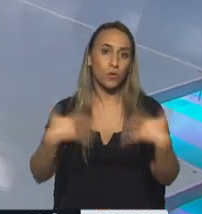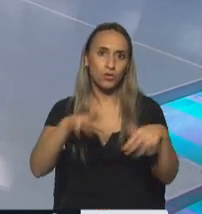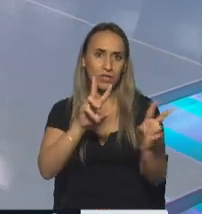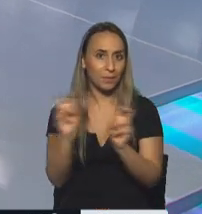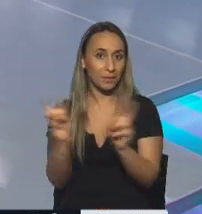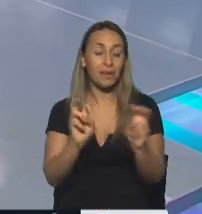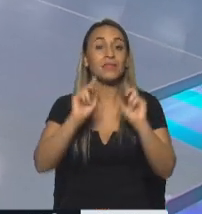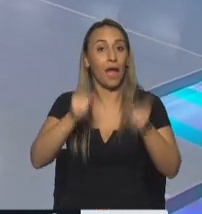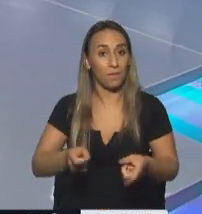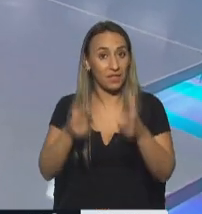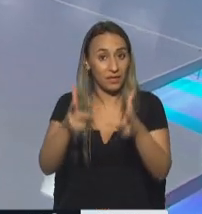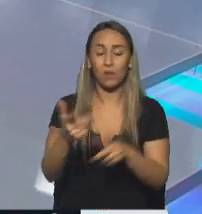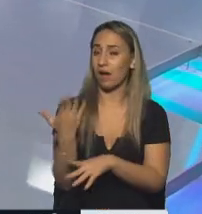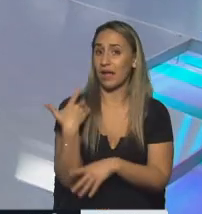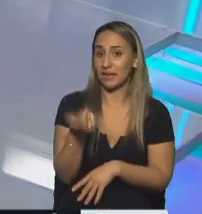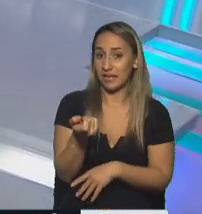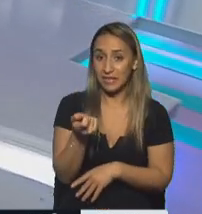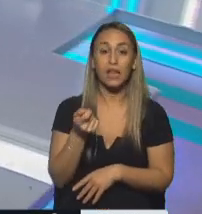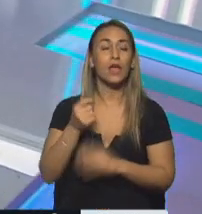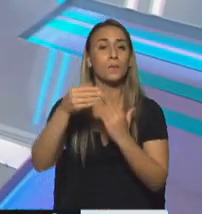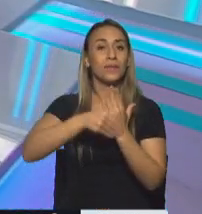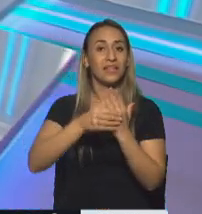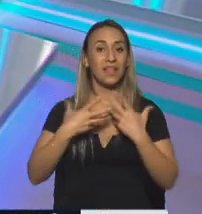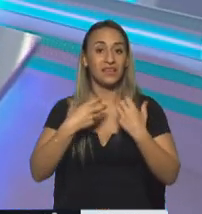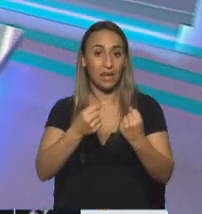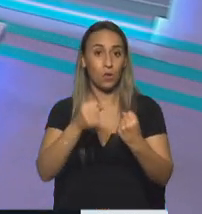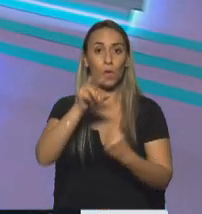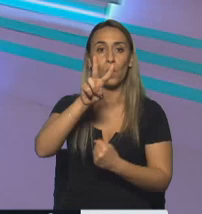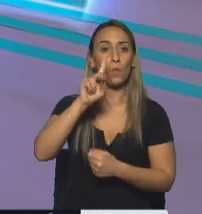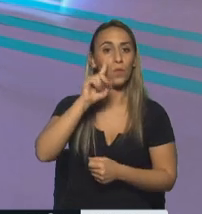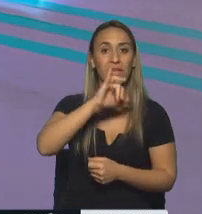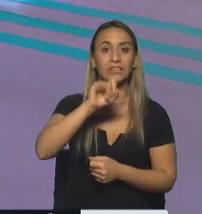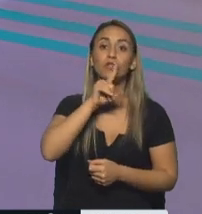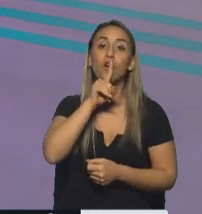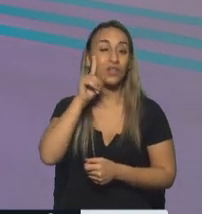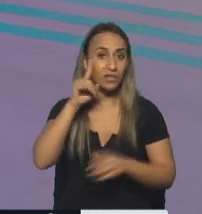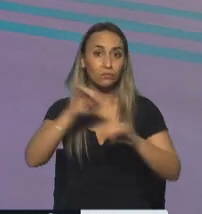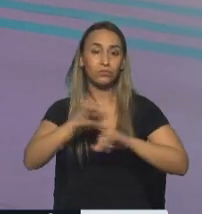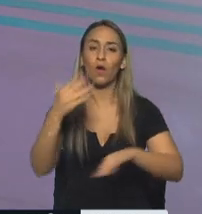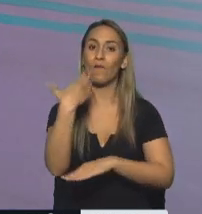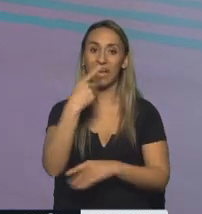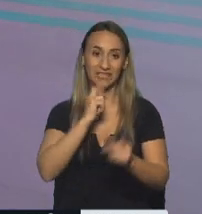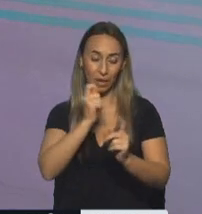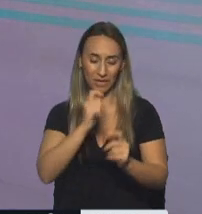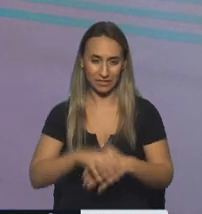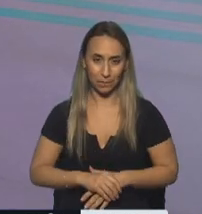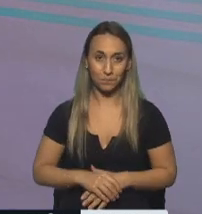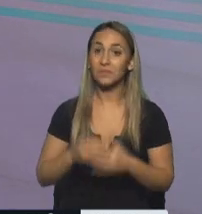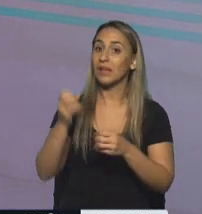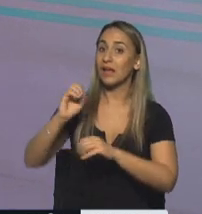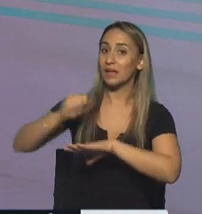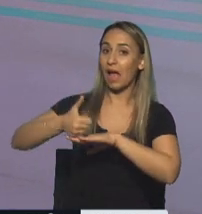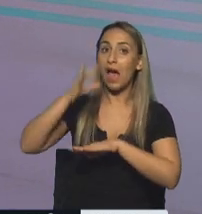Hablábamos de una conferencia de prensa de hace minutos de Carla Bisotti, la ministra de Salud. Vamos con el móvil. Allí está. Alfredo Simón, buenas tardes.